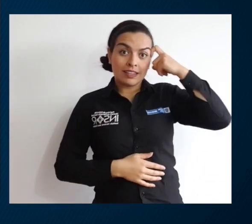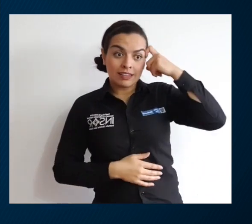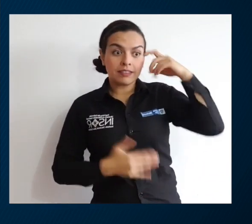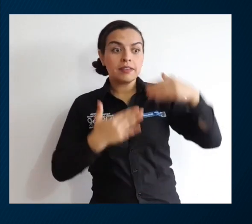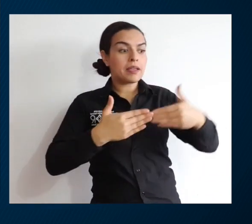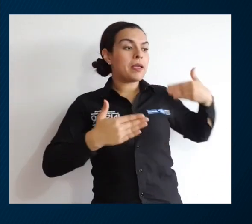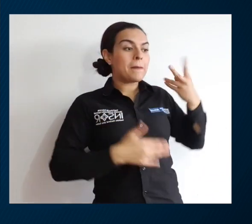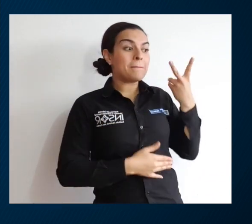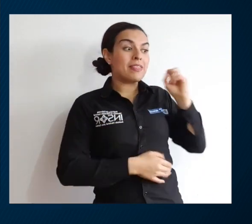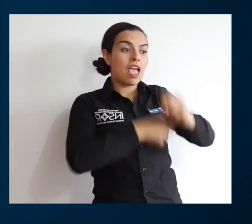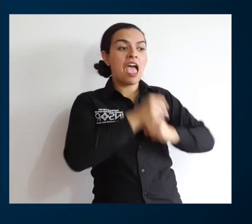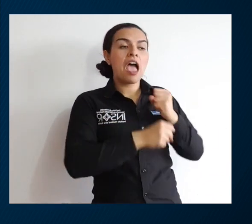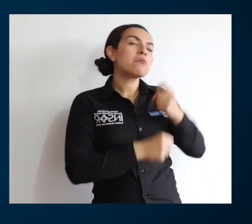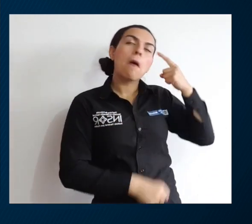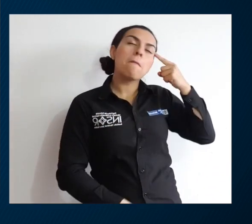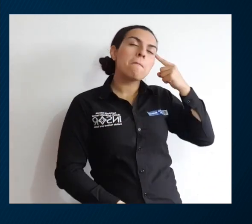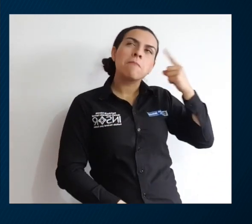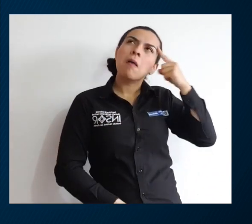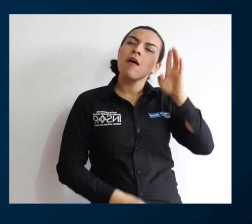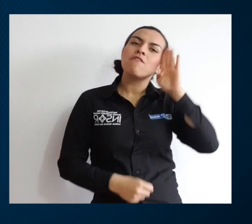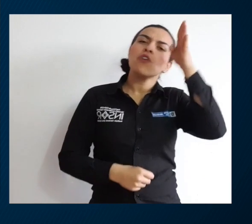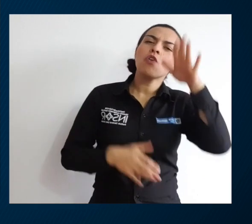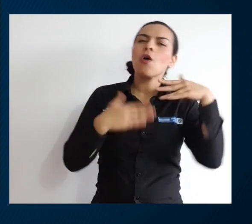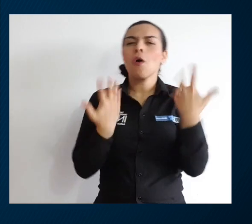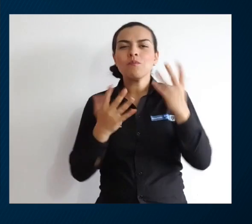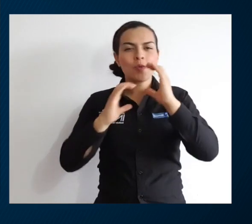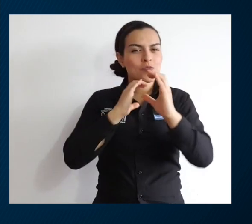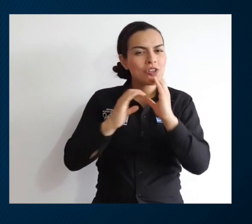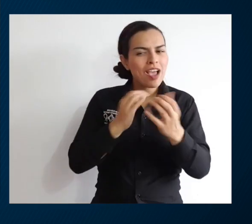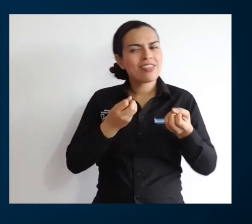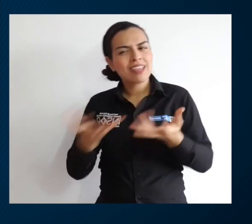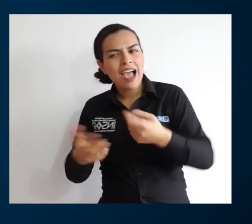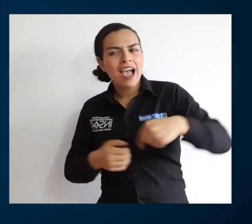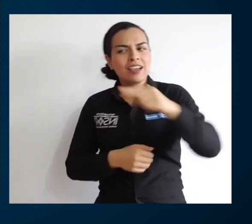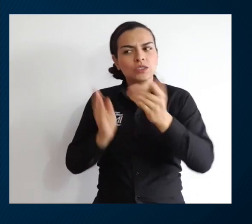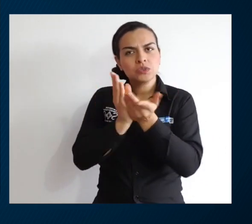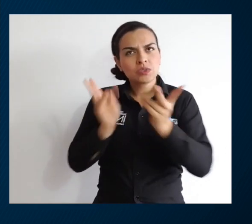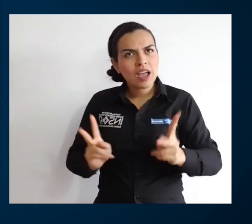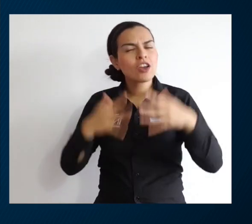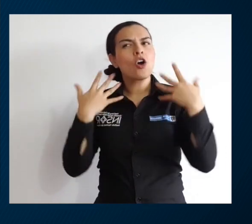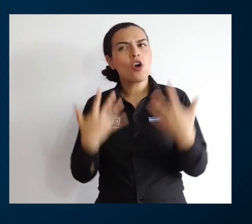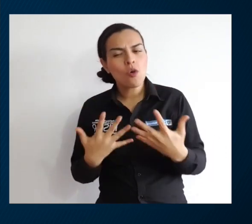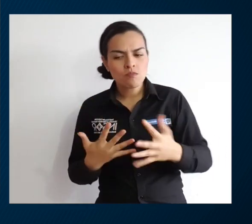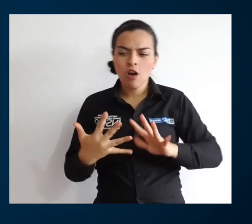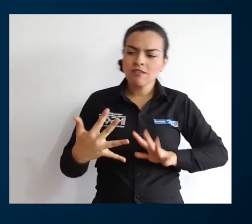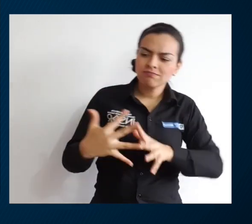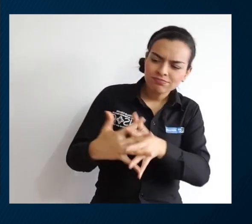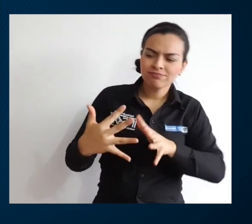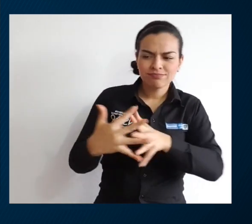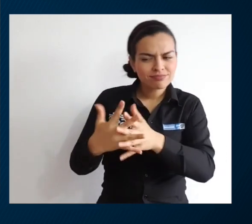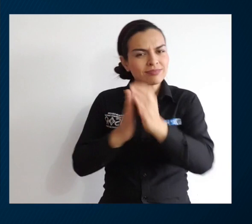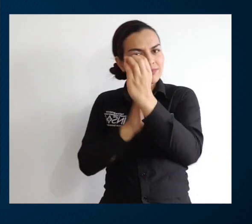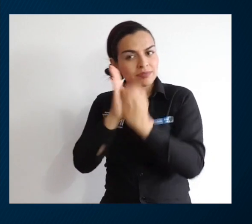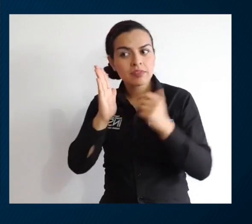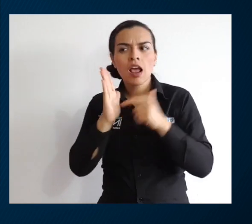Por eso, digamos que ese segundo reto, a pesar de que era un reto que ya teníamos impuesto hace más de 20 años, de pensar en la comunicación